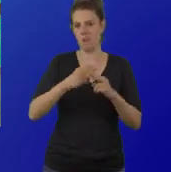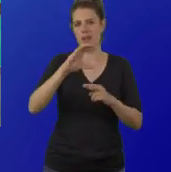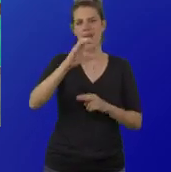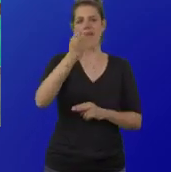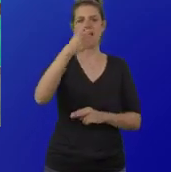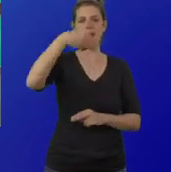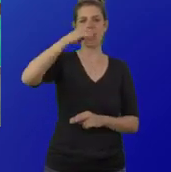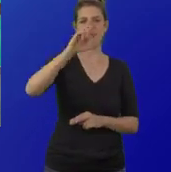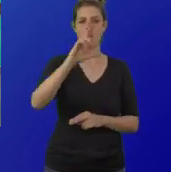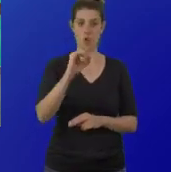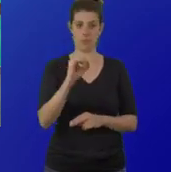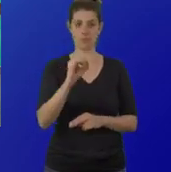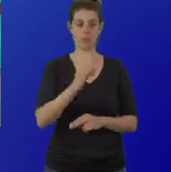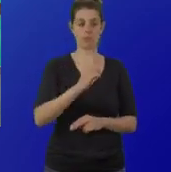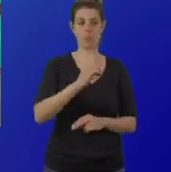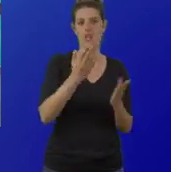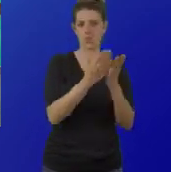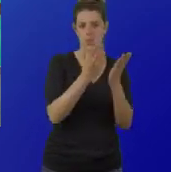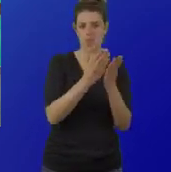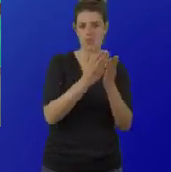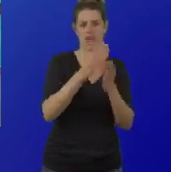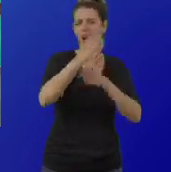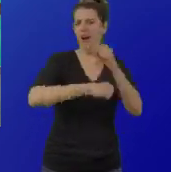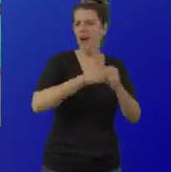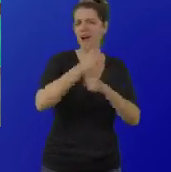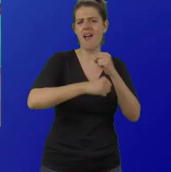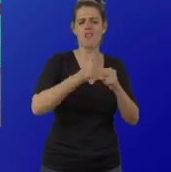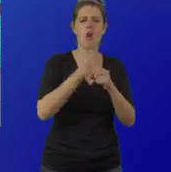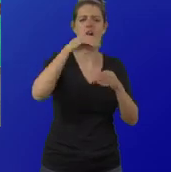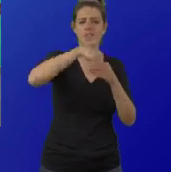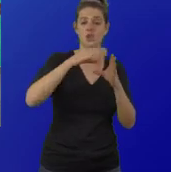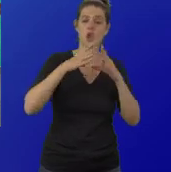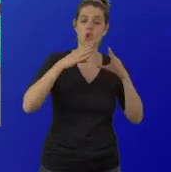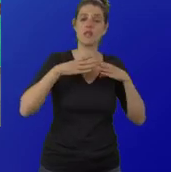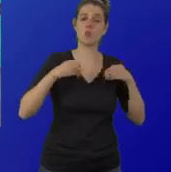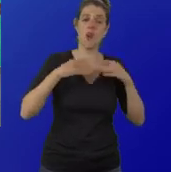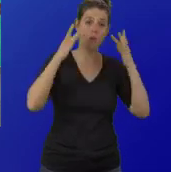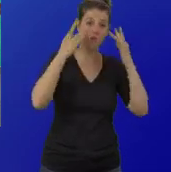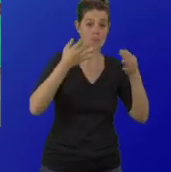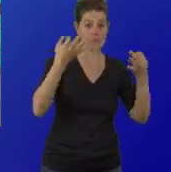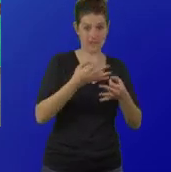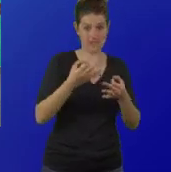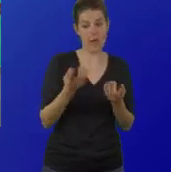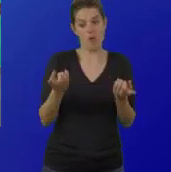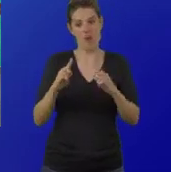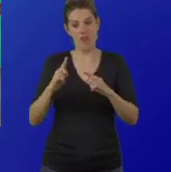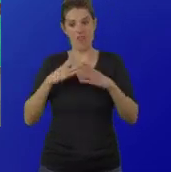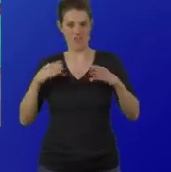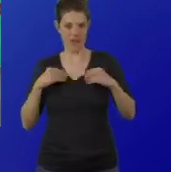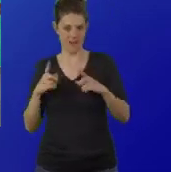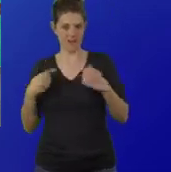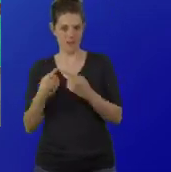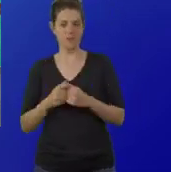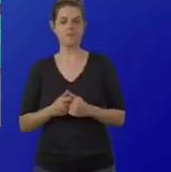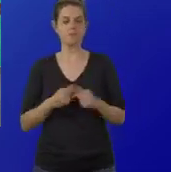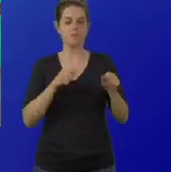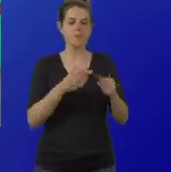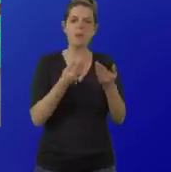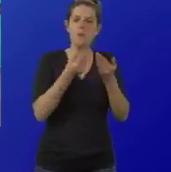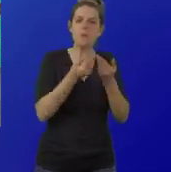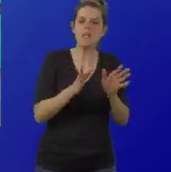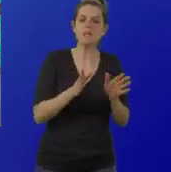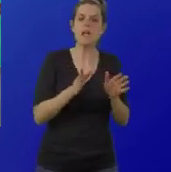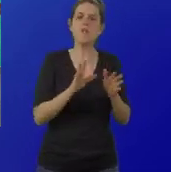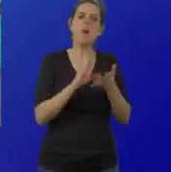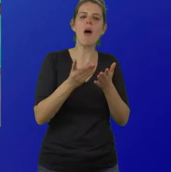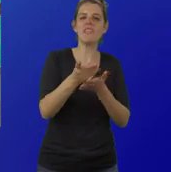apellido, Camilo, que es un alumno que estuvo años en educación especial y volvió a nuestra escuela, empieza a diseñar en 3D,